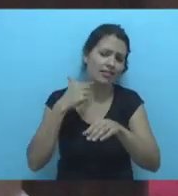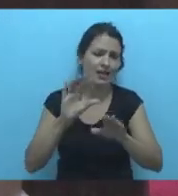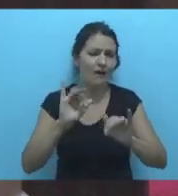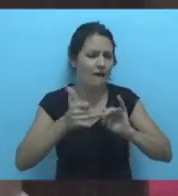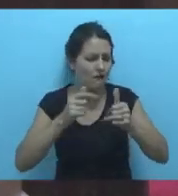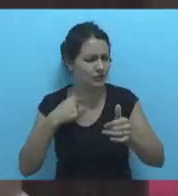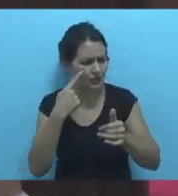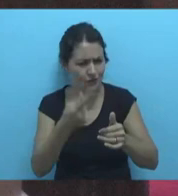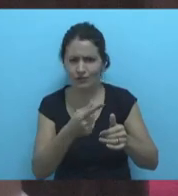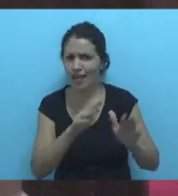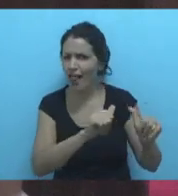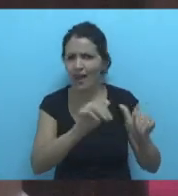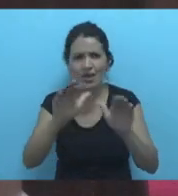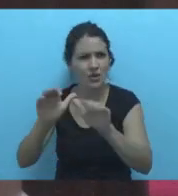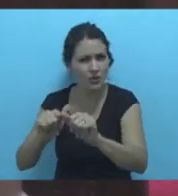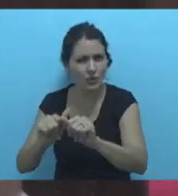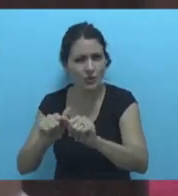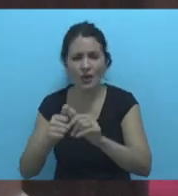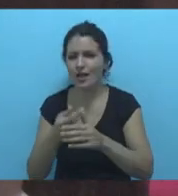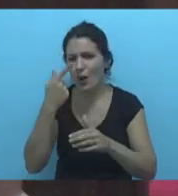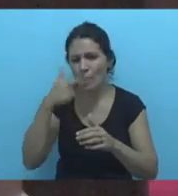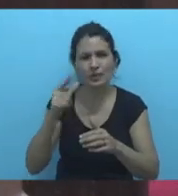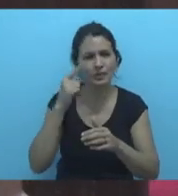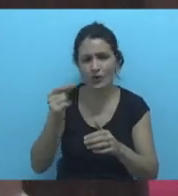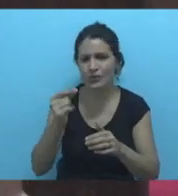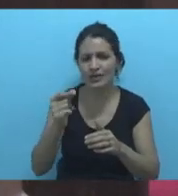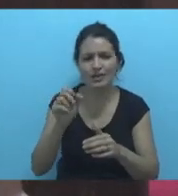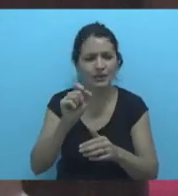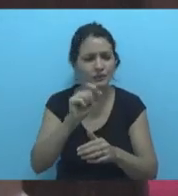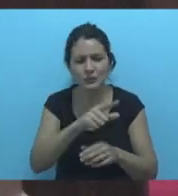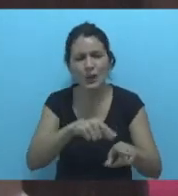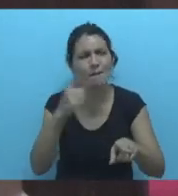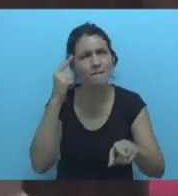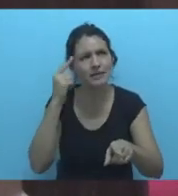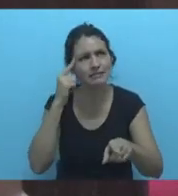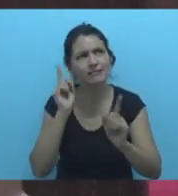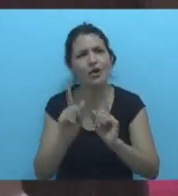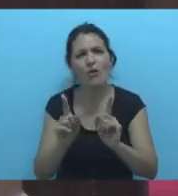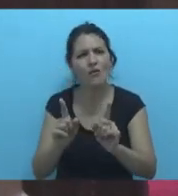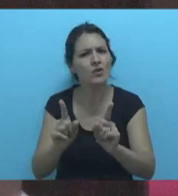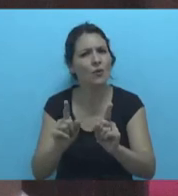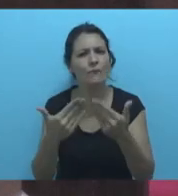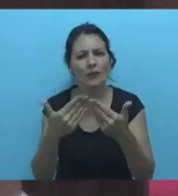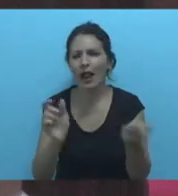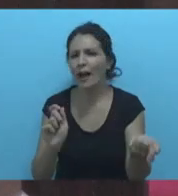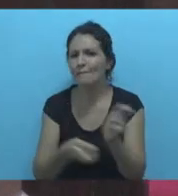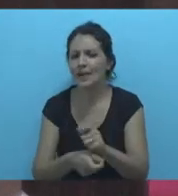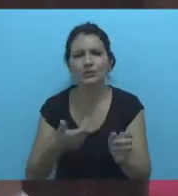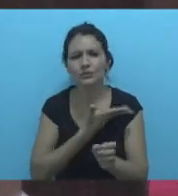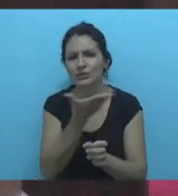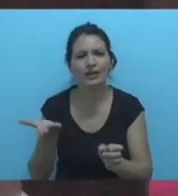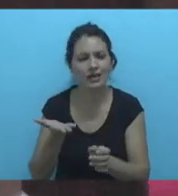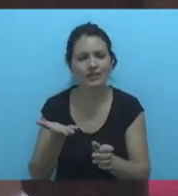más joven y que al día de sus últimos días seguía pensando que la revolución era posible,